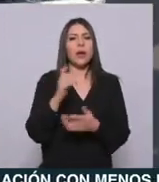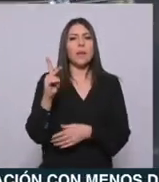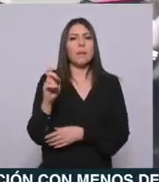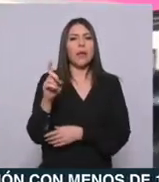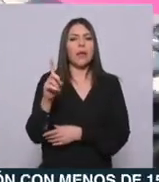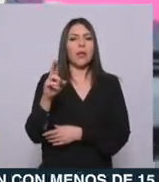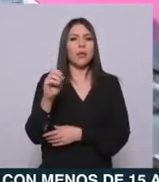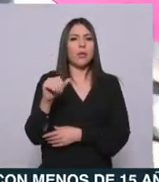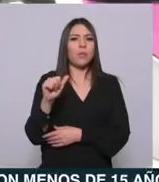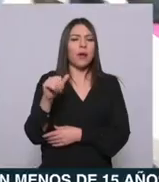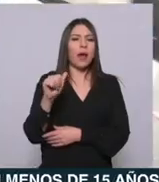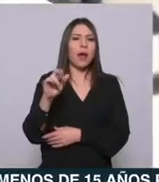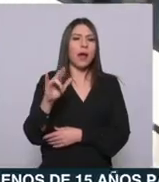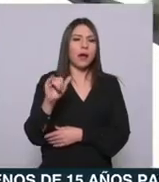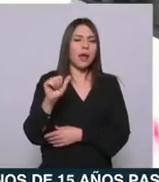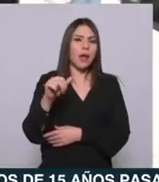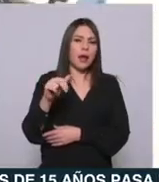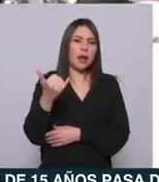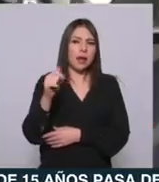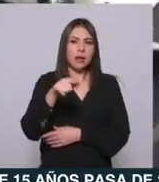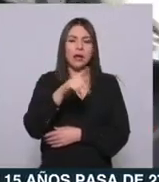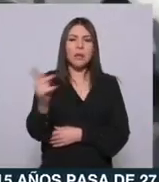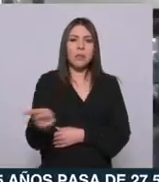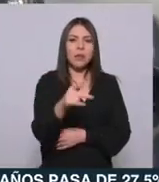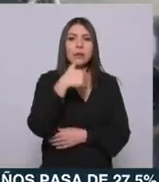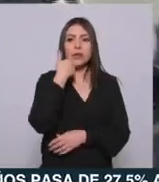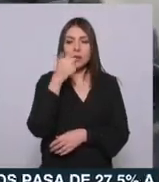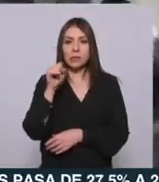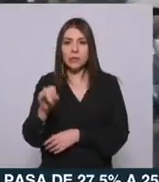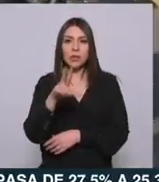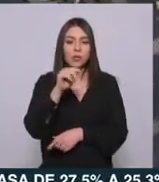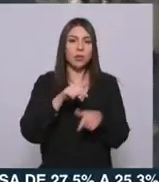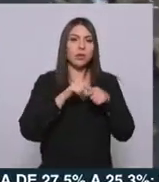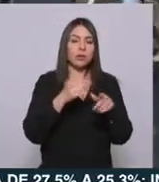conocer su opinión sobre si quieren que se sigan construyendo edificios de más de